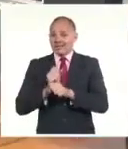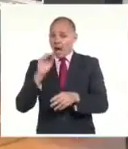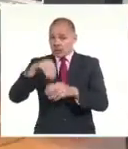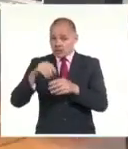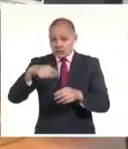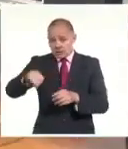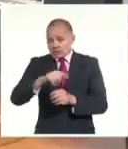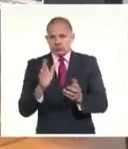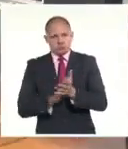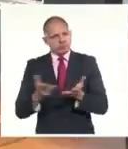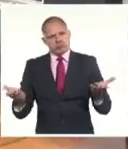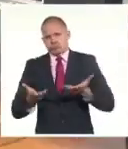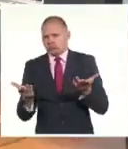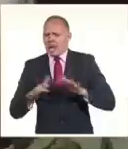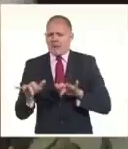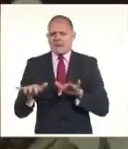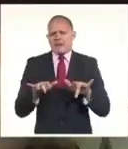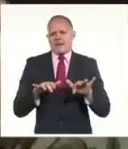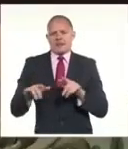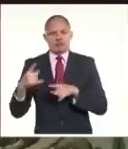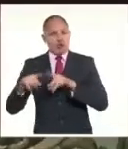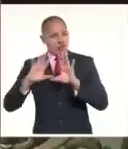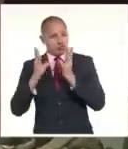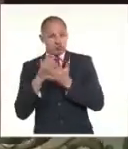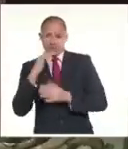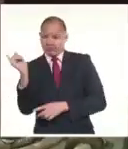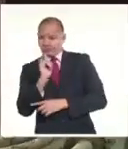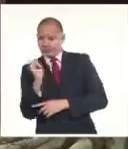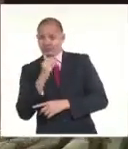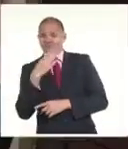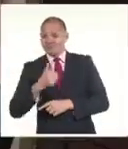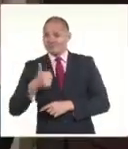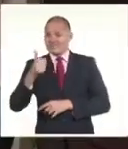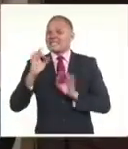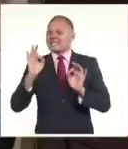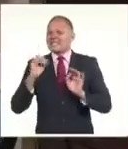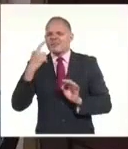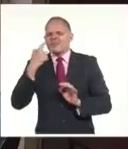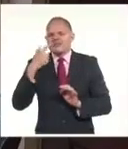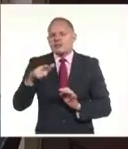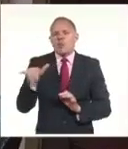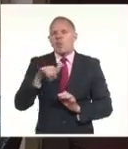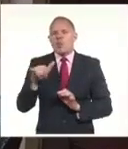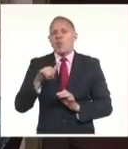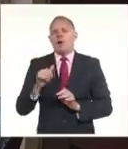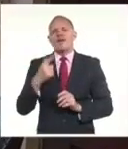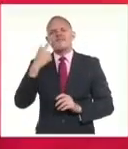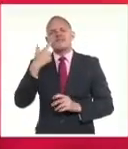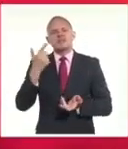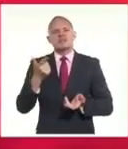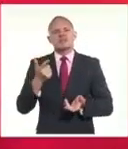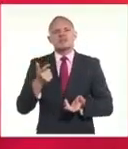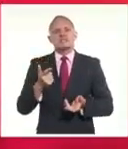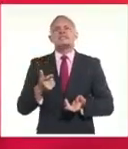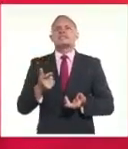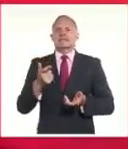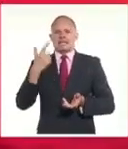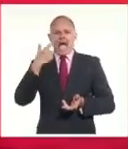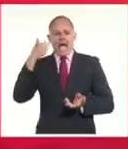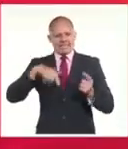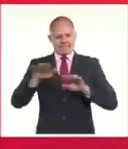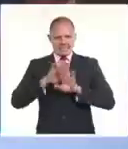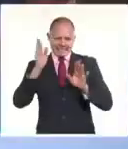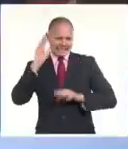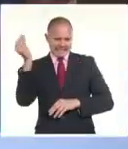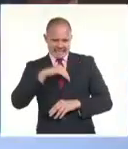multimedio. Una experiencia que invita a reinventarse, respetando siempre los criterios fundacionales. Tenemos una visión de multimedia